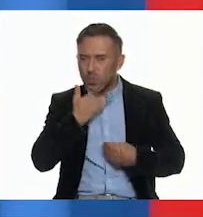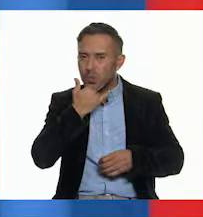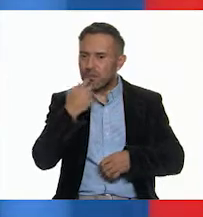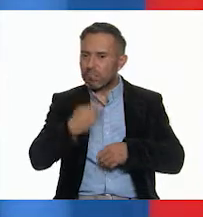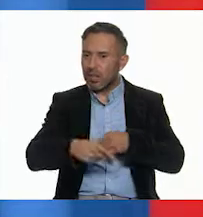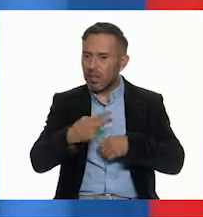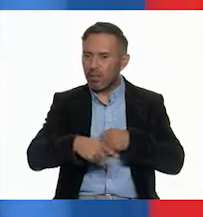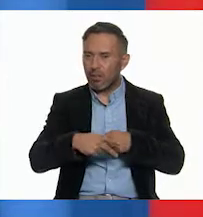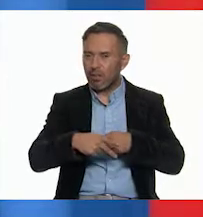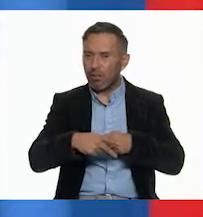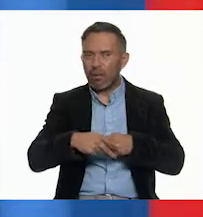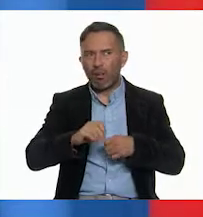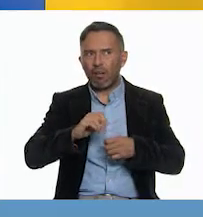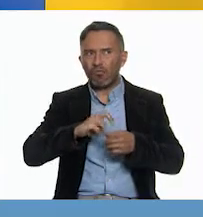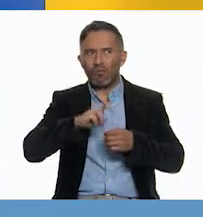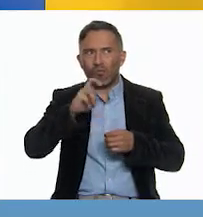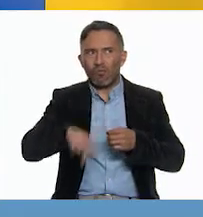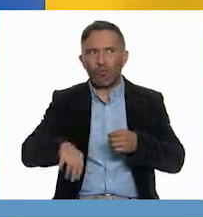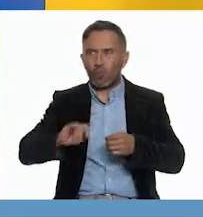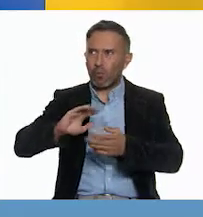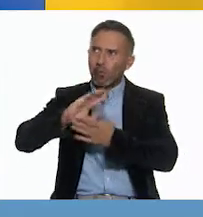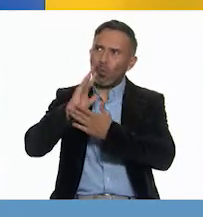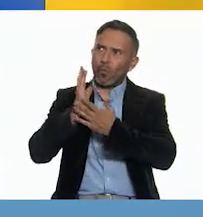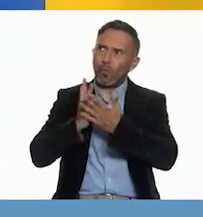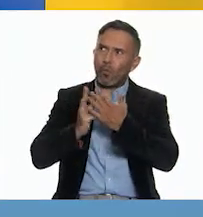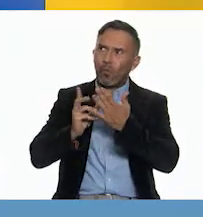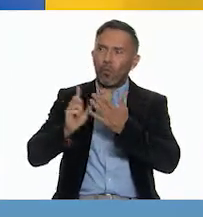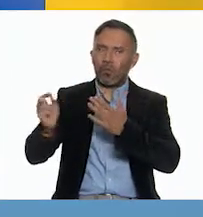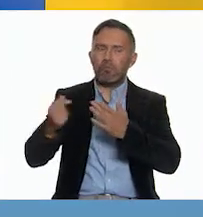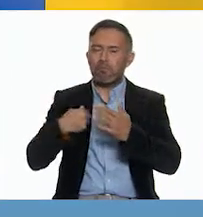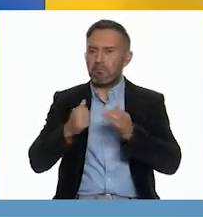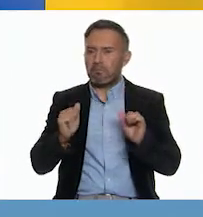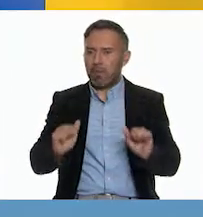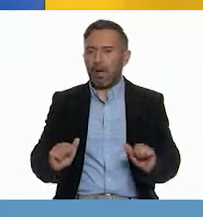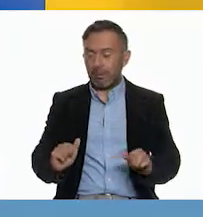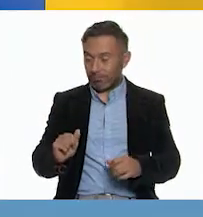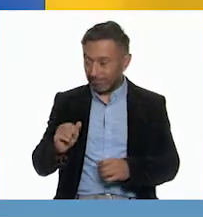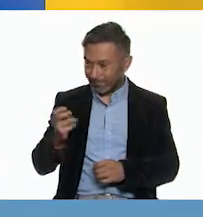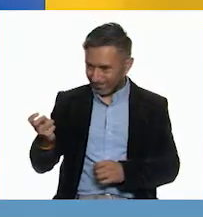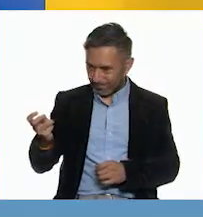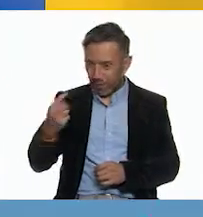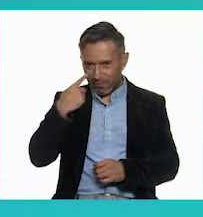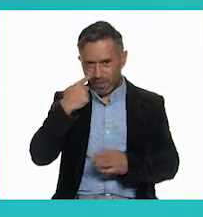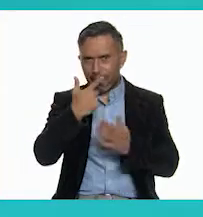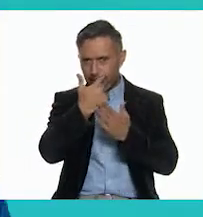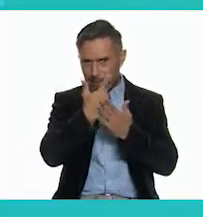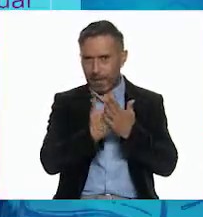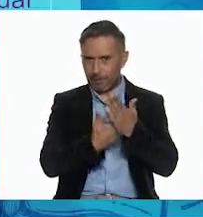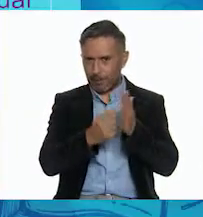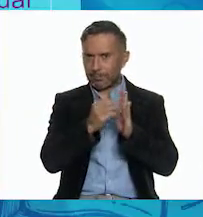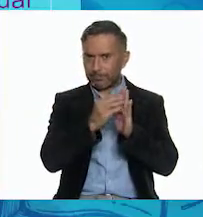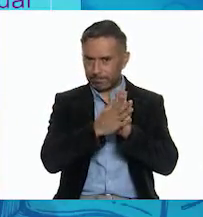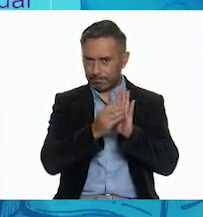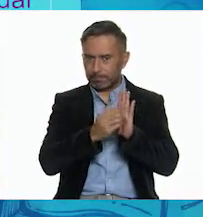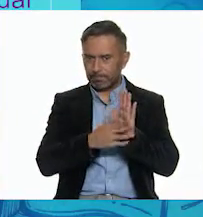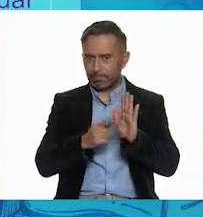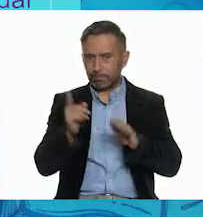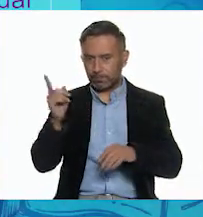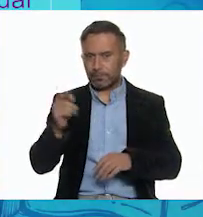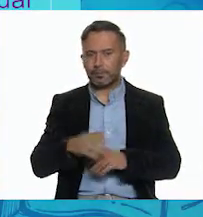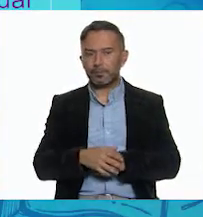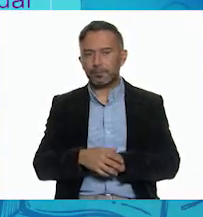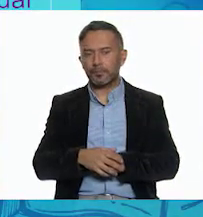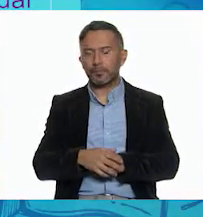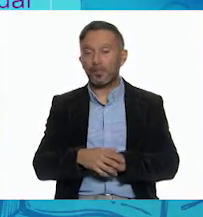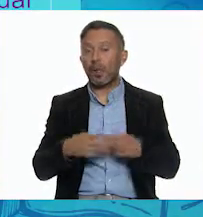y huyeron para protegerse. Muy bien. Entonces la tabla quedaría así. Vamos a ver. Los hijos de la